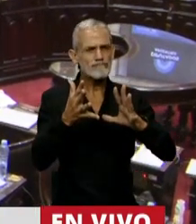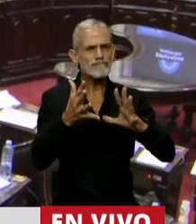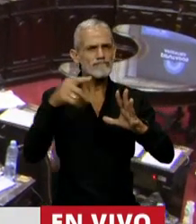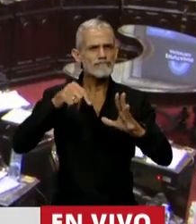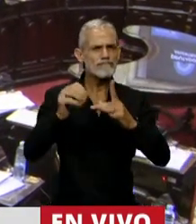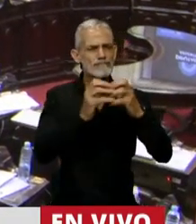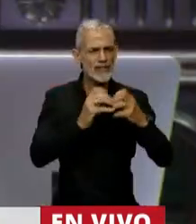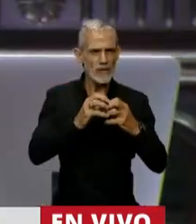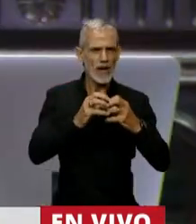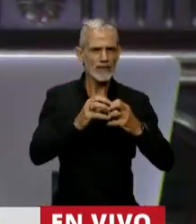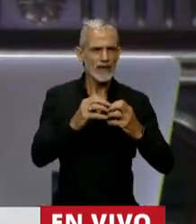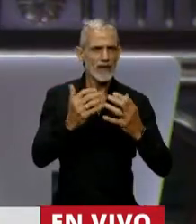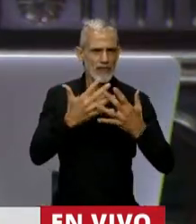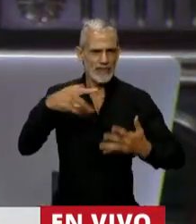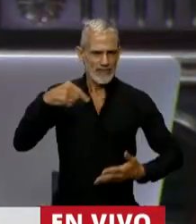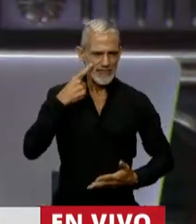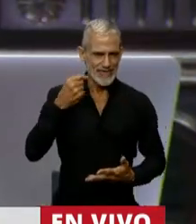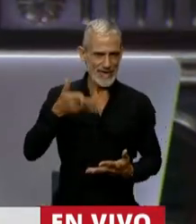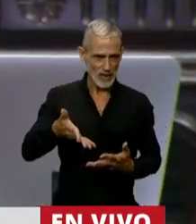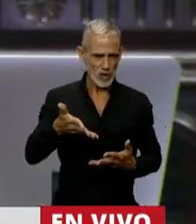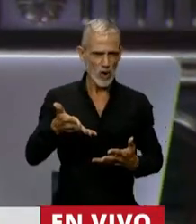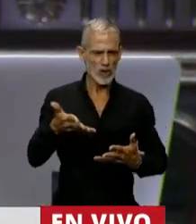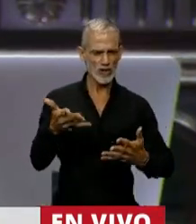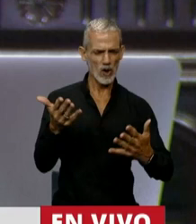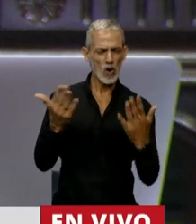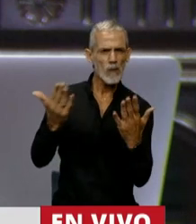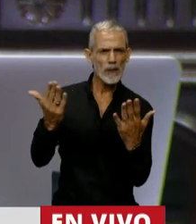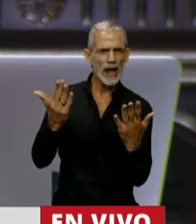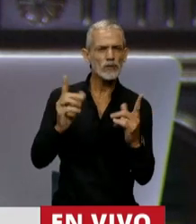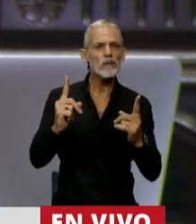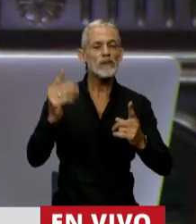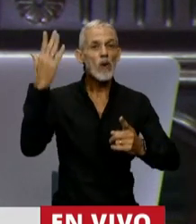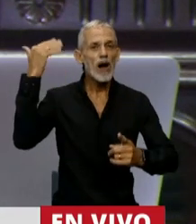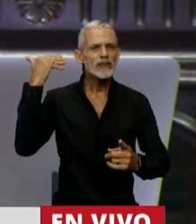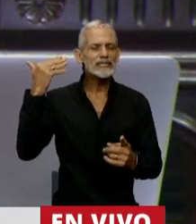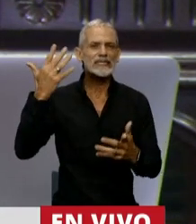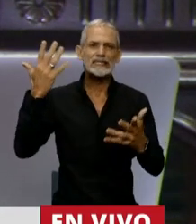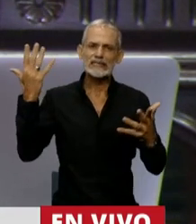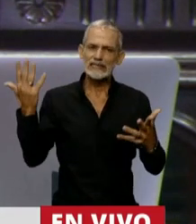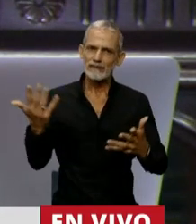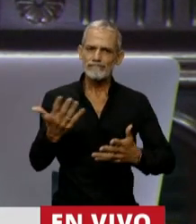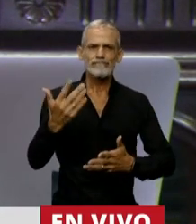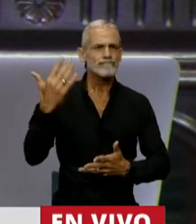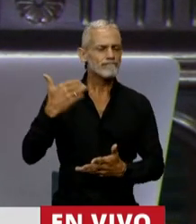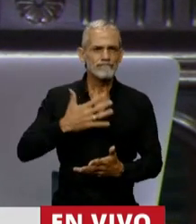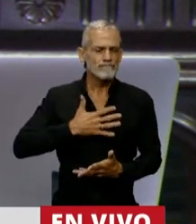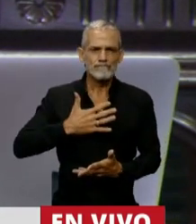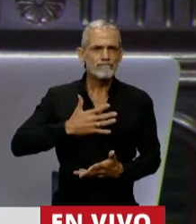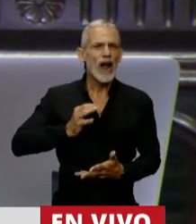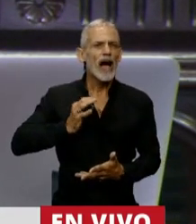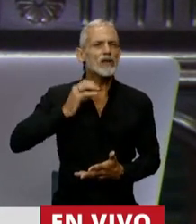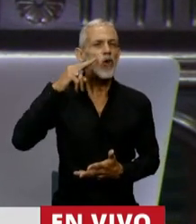dando este debate en el día de hoy, en comparación con lo que fue aquel triste episodio del